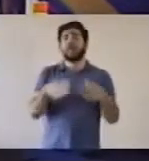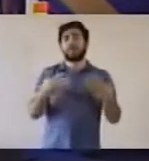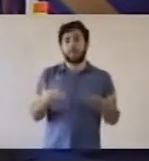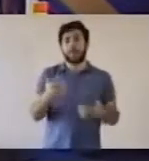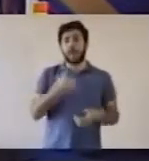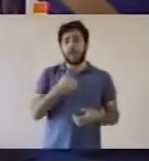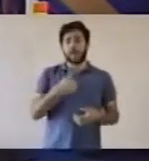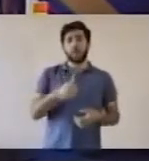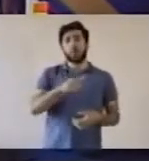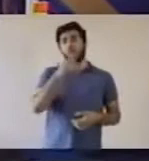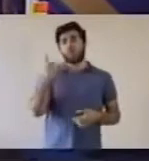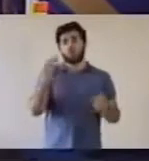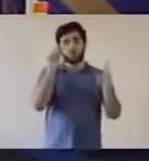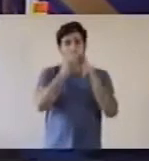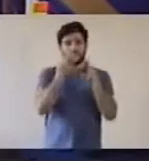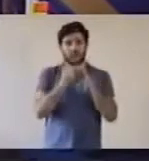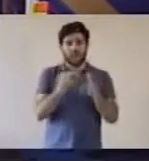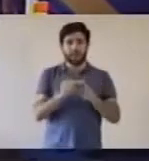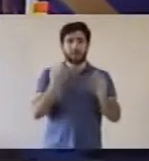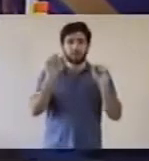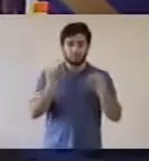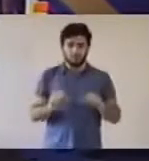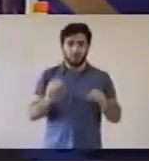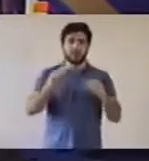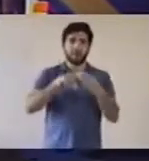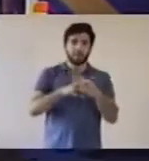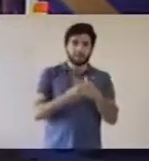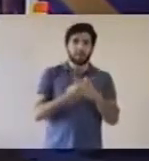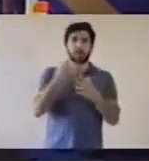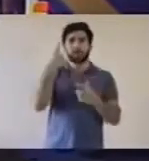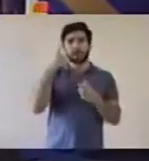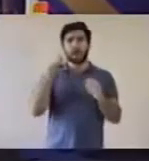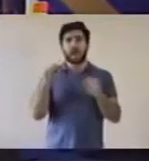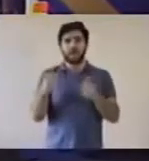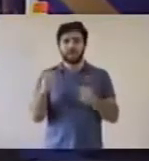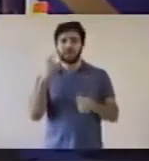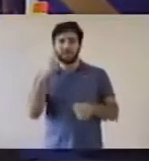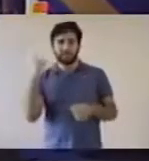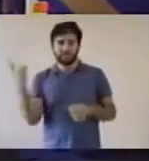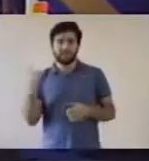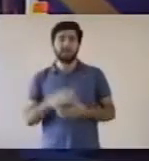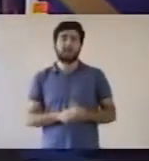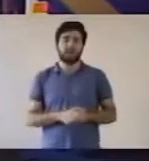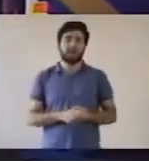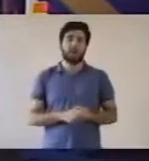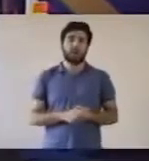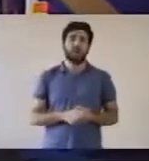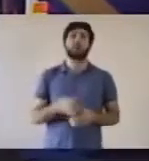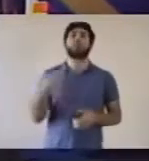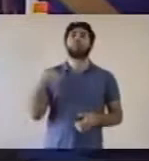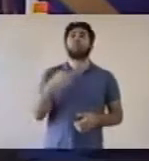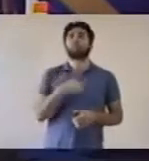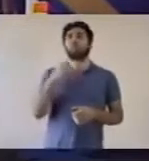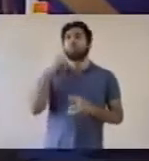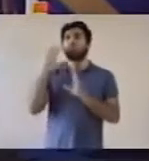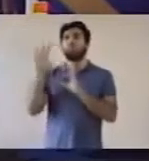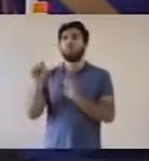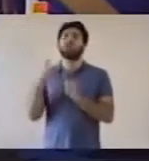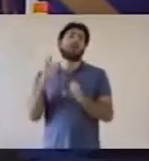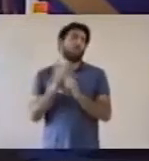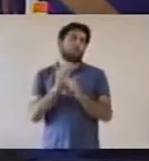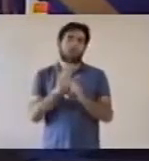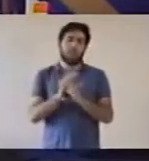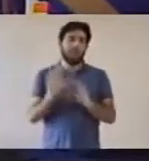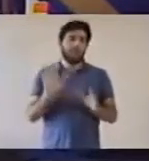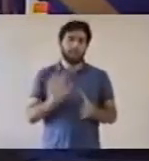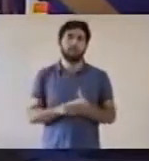También hay otras palabras que pueden surgir para hacer prefijos y sufijos. En esto sería,